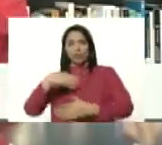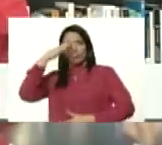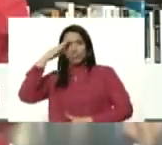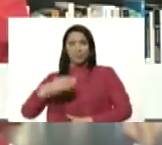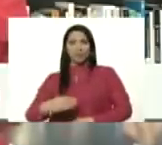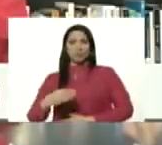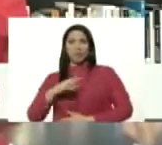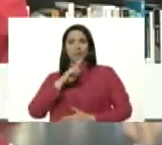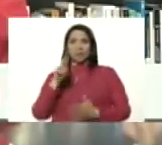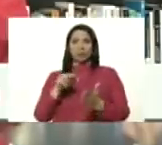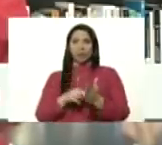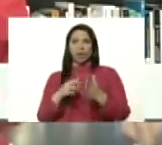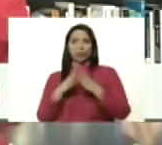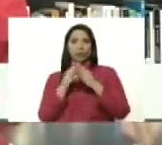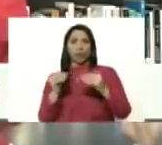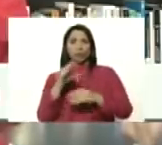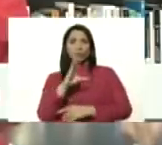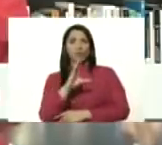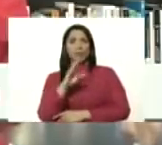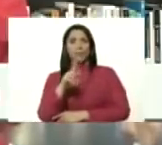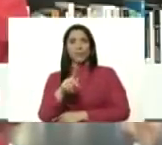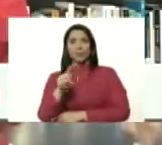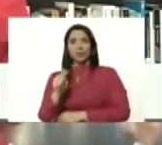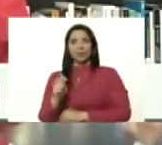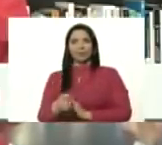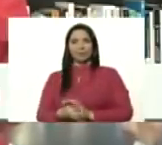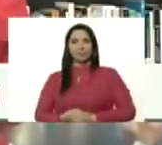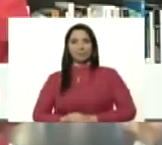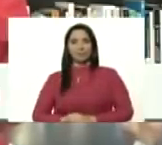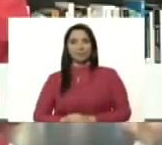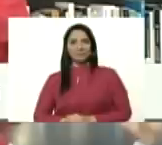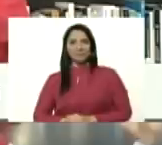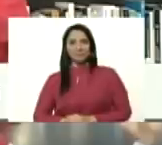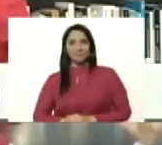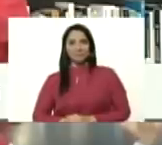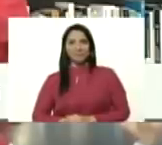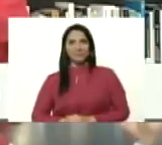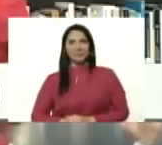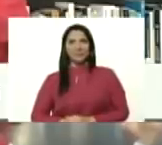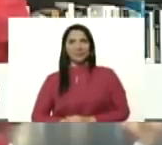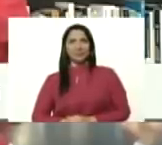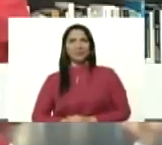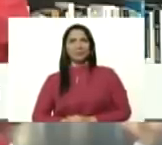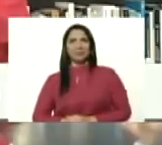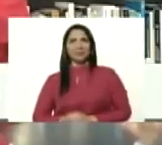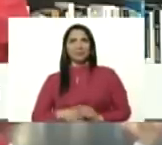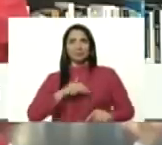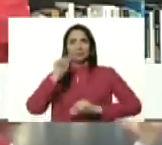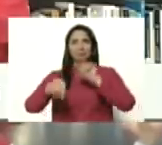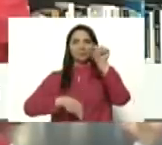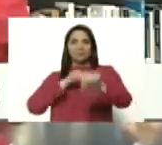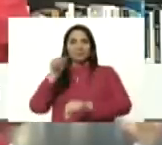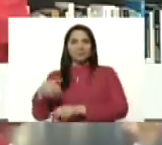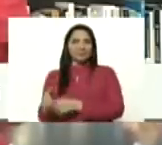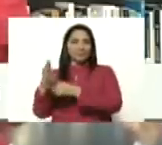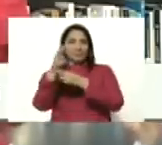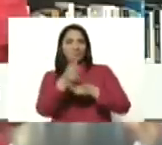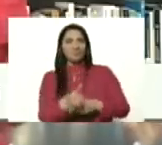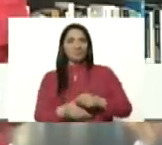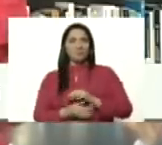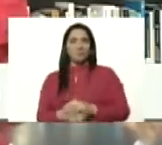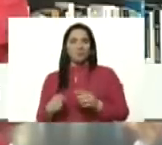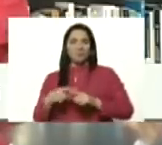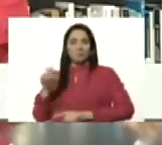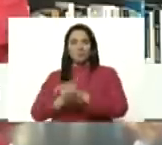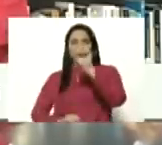Nacional en todos los CPT, con fusiles, cohetes y misiles, para defender